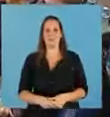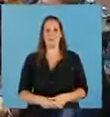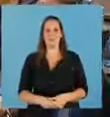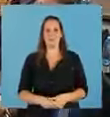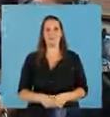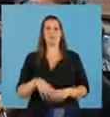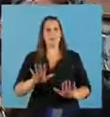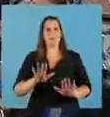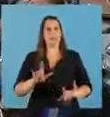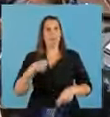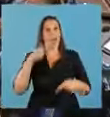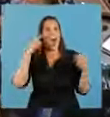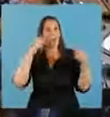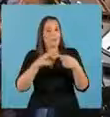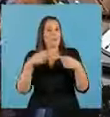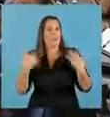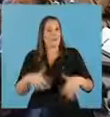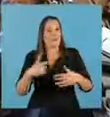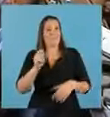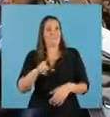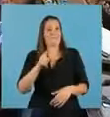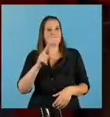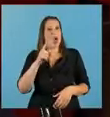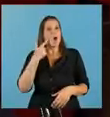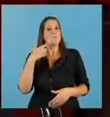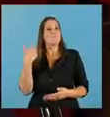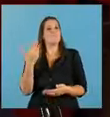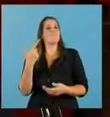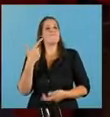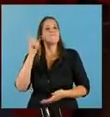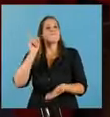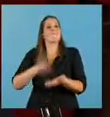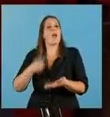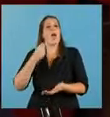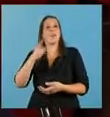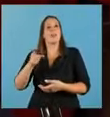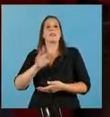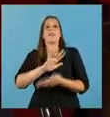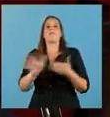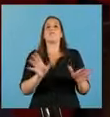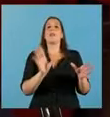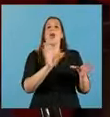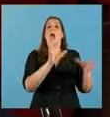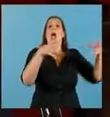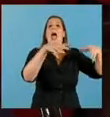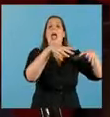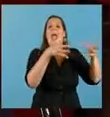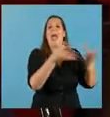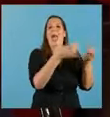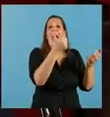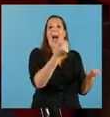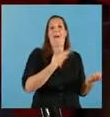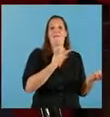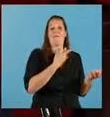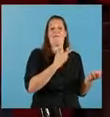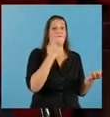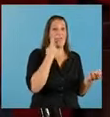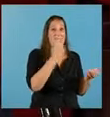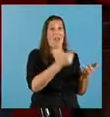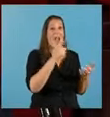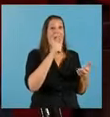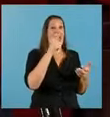Con ese propósito, dispuse la intervención de la Agencia Federal de Inteligencia. Allí terminamos con